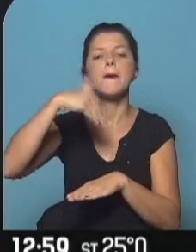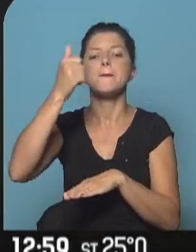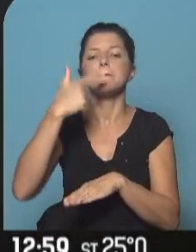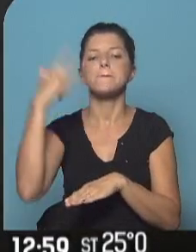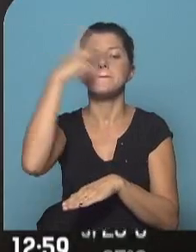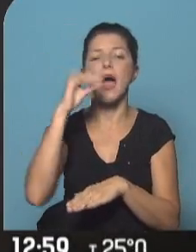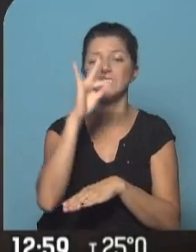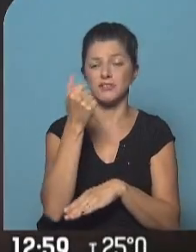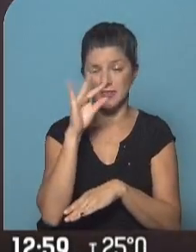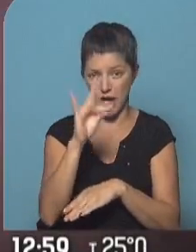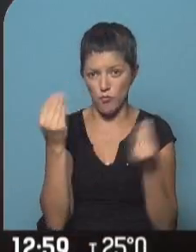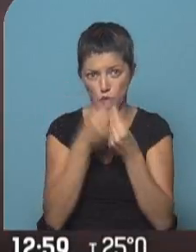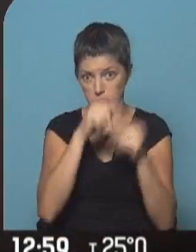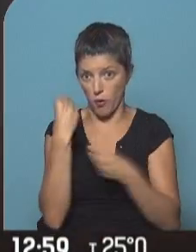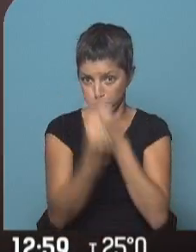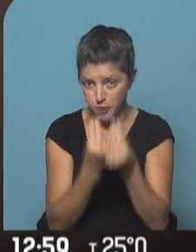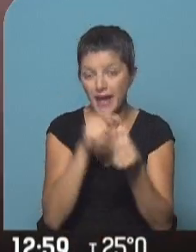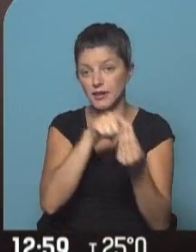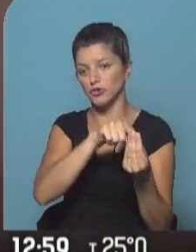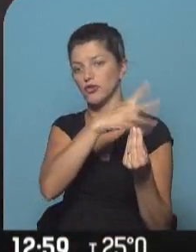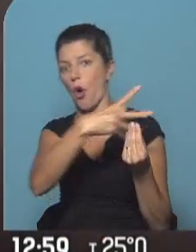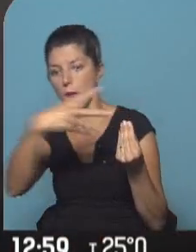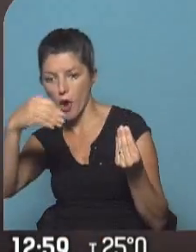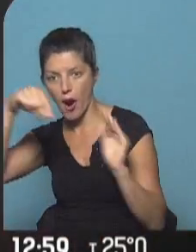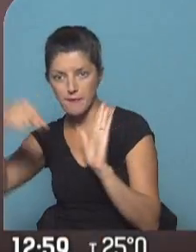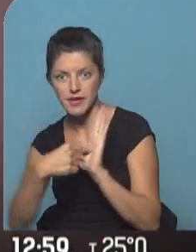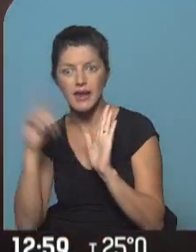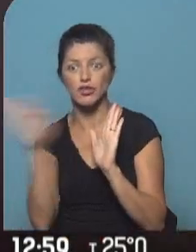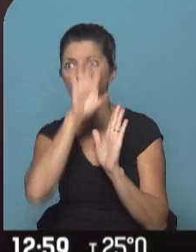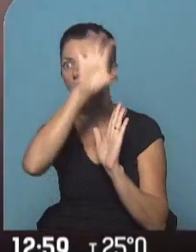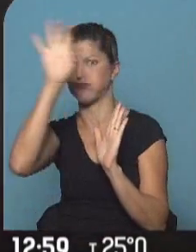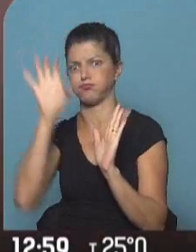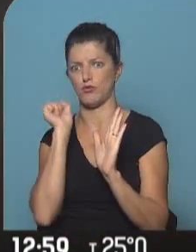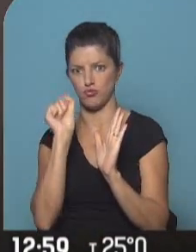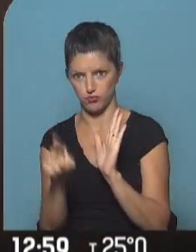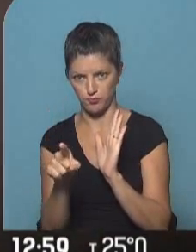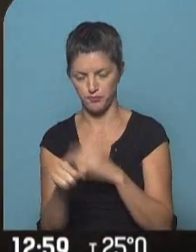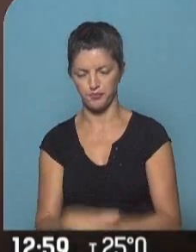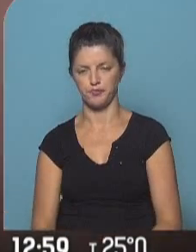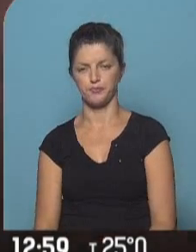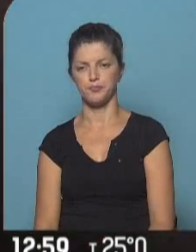Irán, y se expandieron de inmediato a la capital, Teherán, y al resto del país.